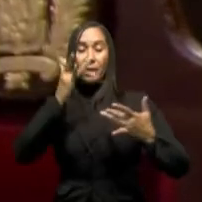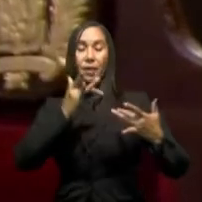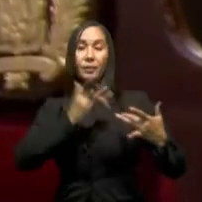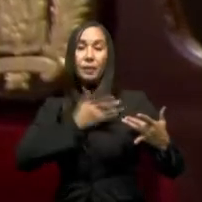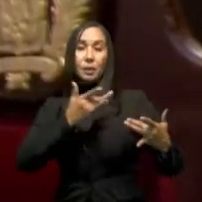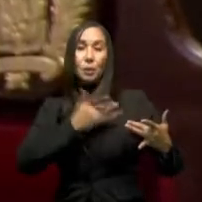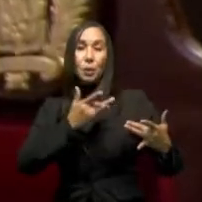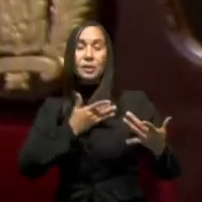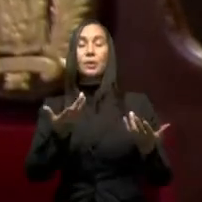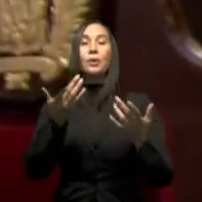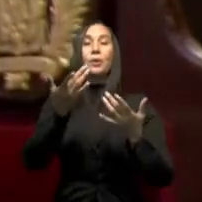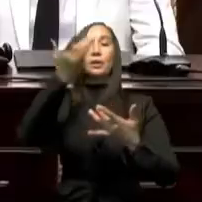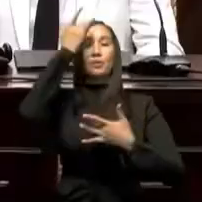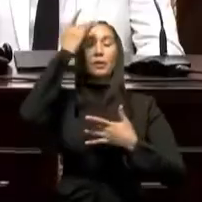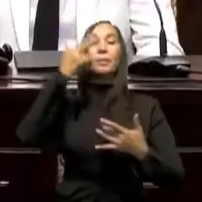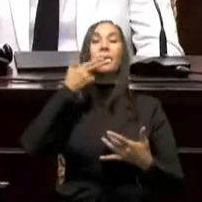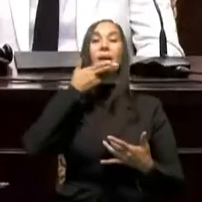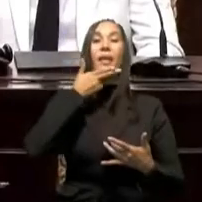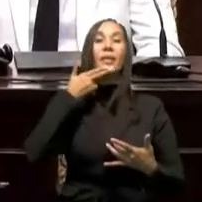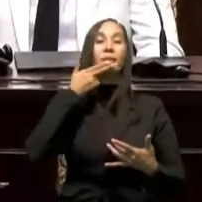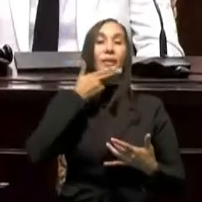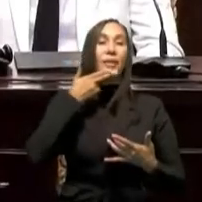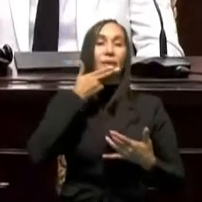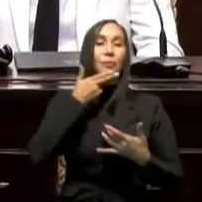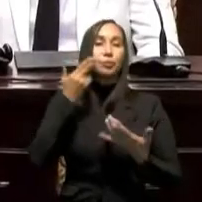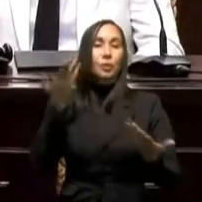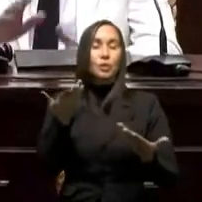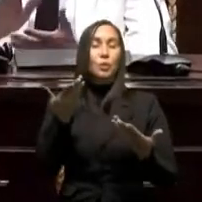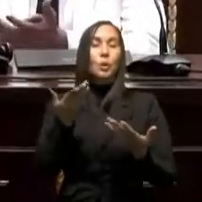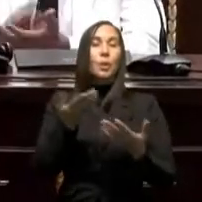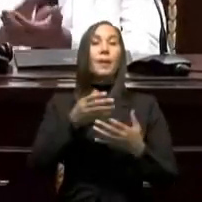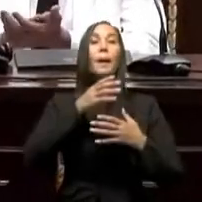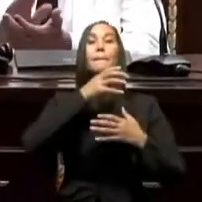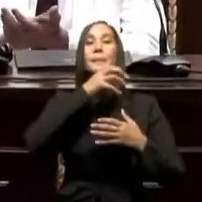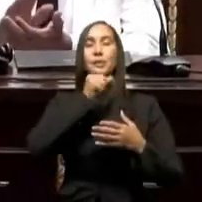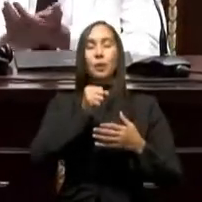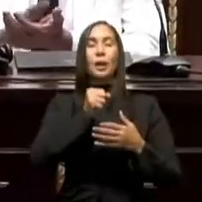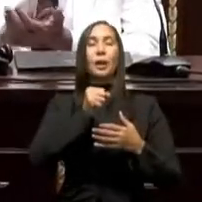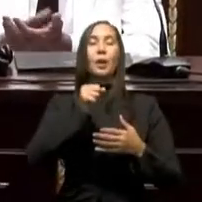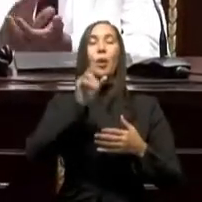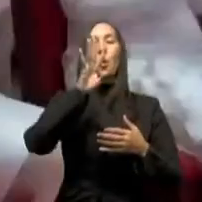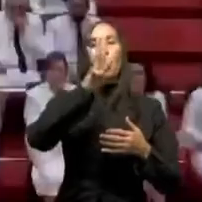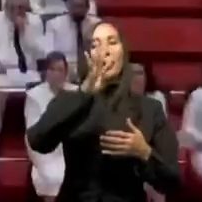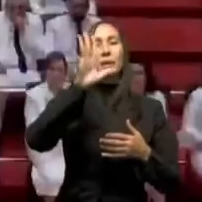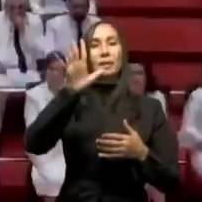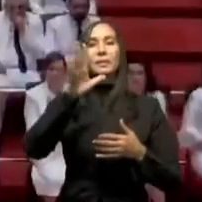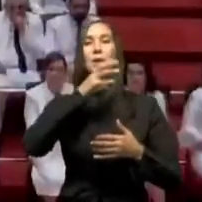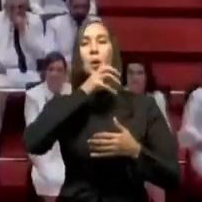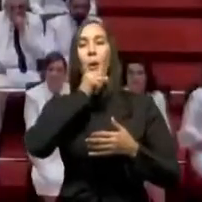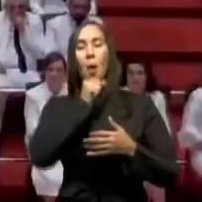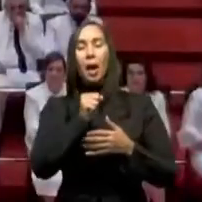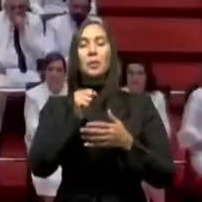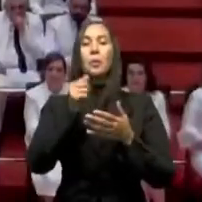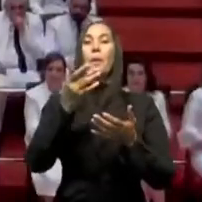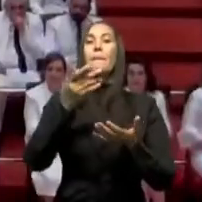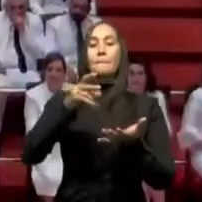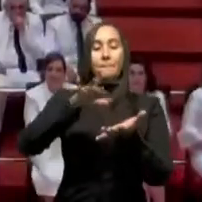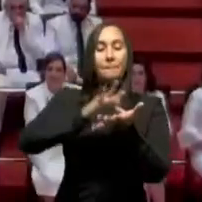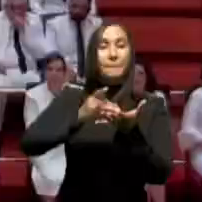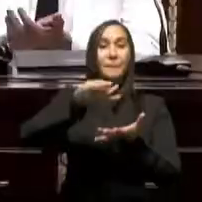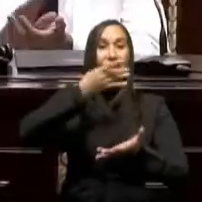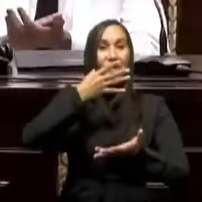gratuitos para toda la población dominicana mayor de 45 años con lo que esperamos en los próximos